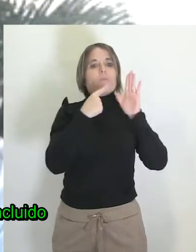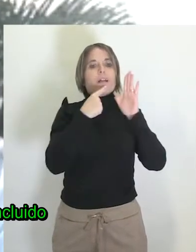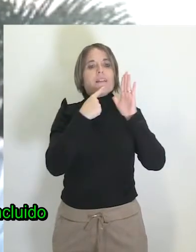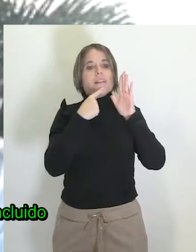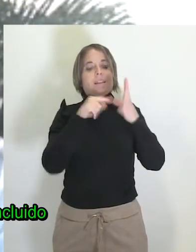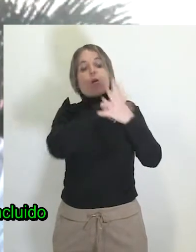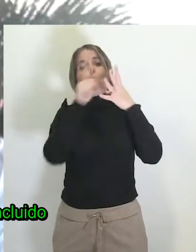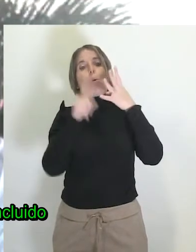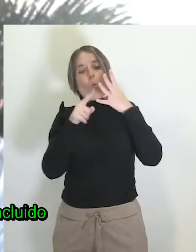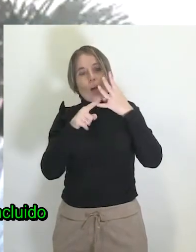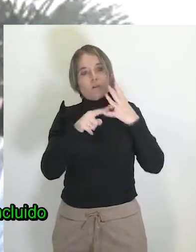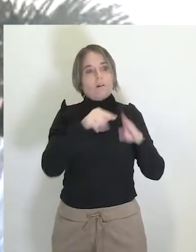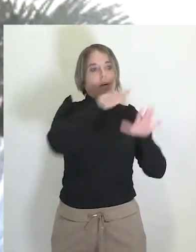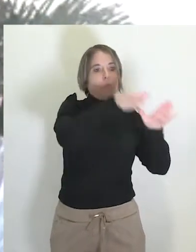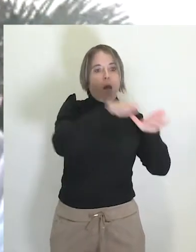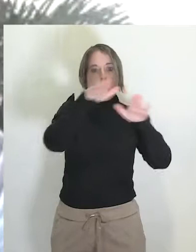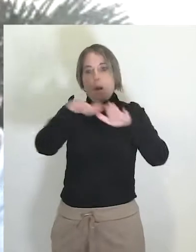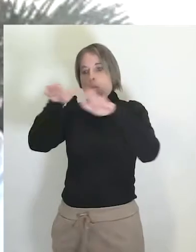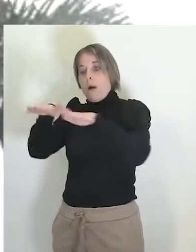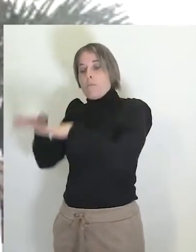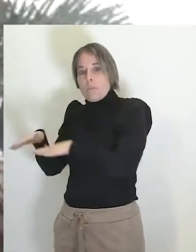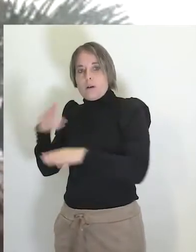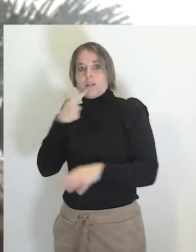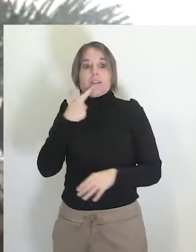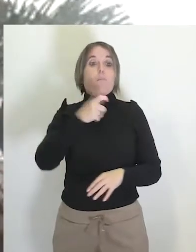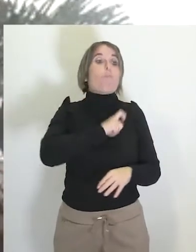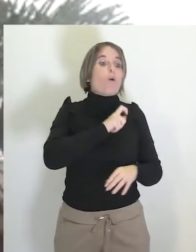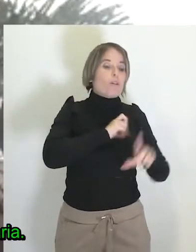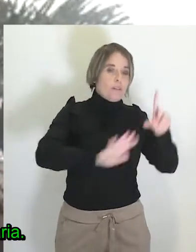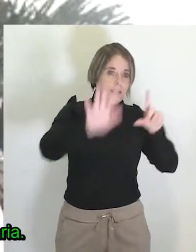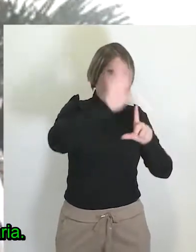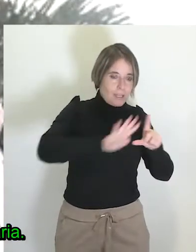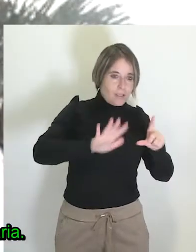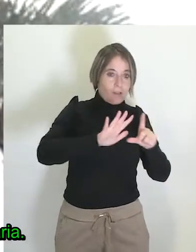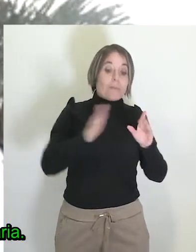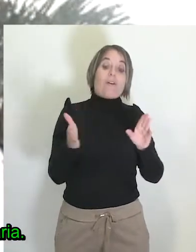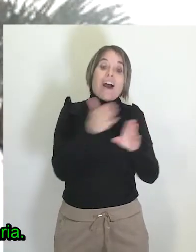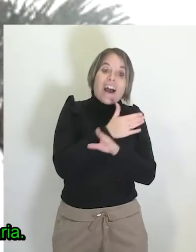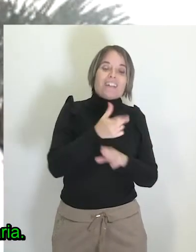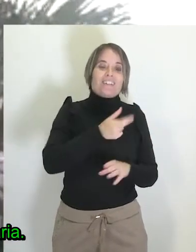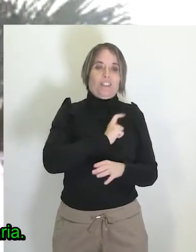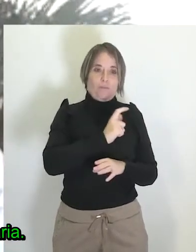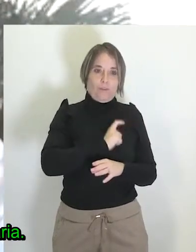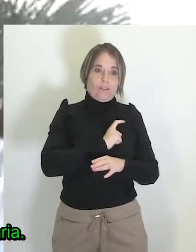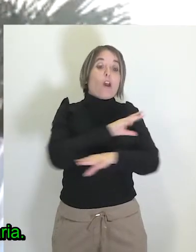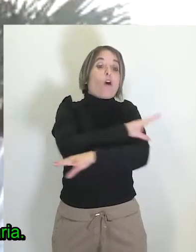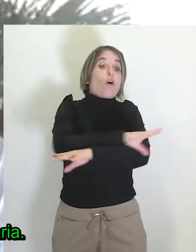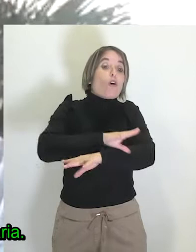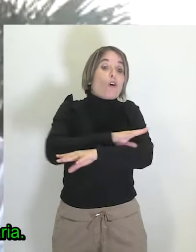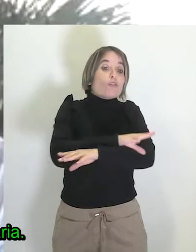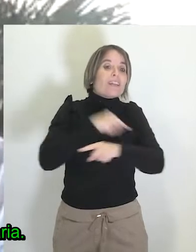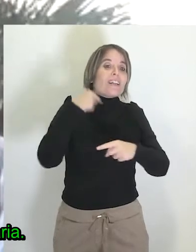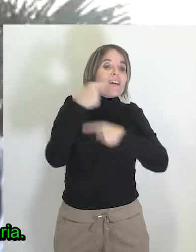había incluido un cuarto peldaño. Era Policía Nacional, pero antes de la policía,